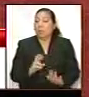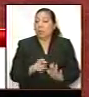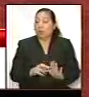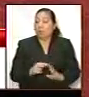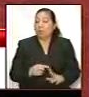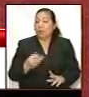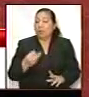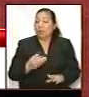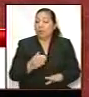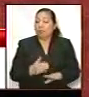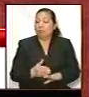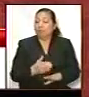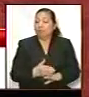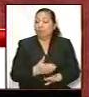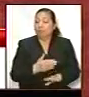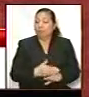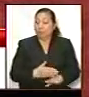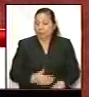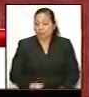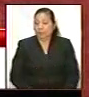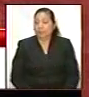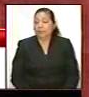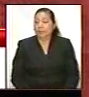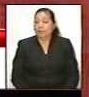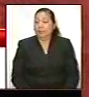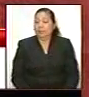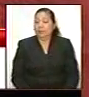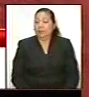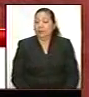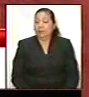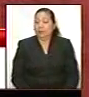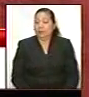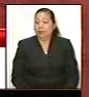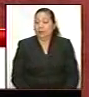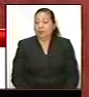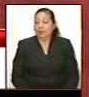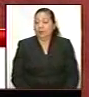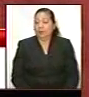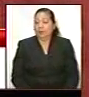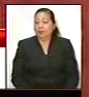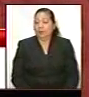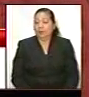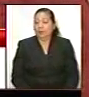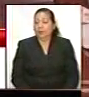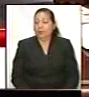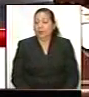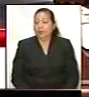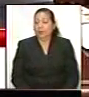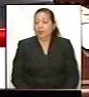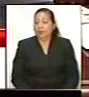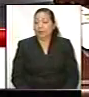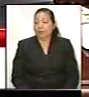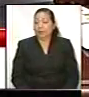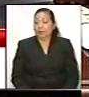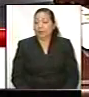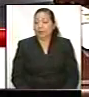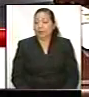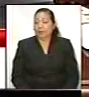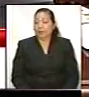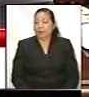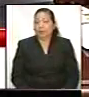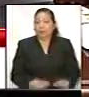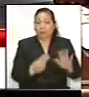especial que es desarrollado por el Ministerio de Trabajo, Trabaja Perú. Votación cerrada. Votación cerrada, escuchemos cuál es el resultado. Han votado a